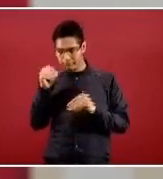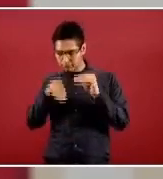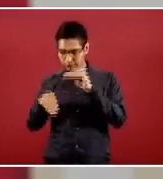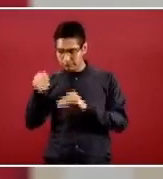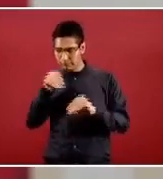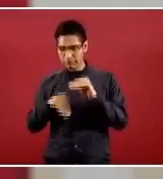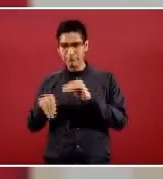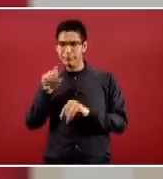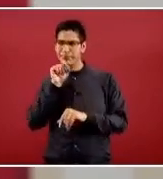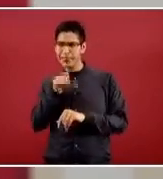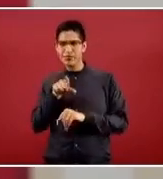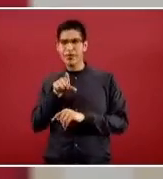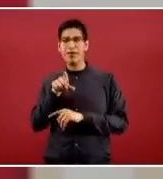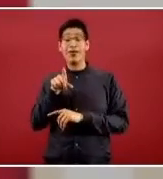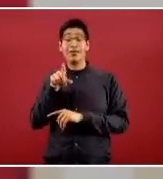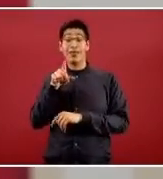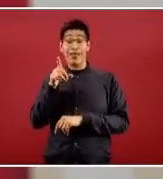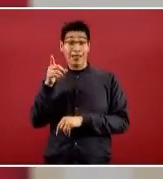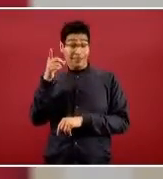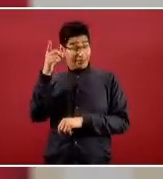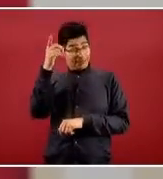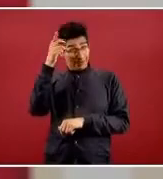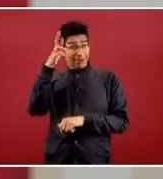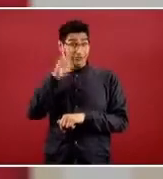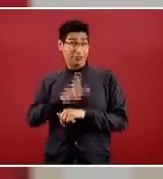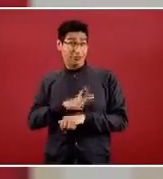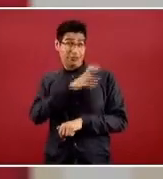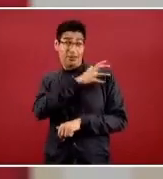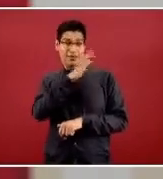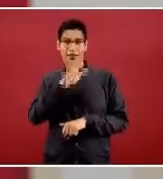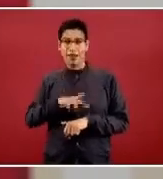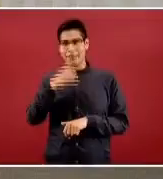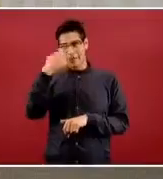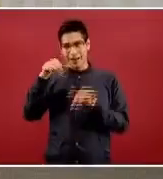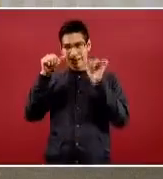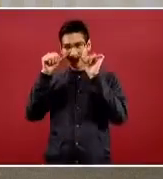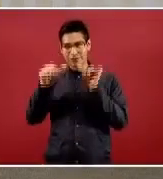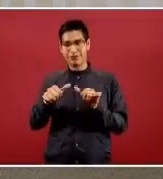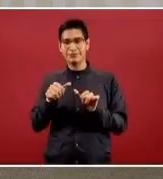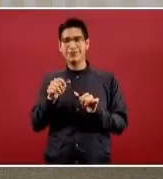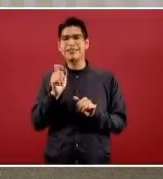Tecnologías de Información de la Secretaría de Salud es la aplicación